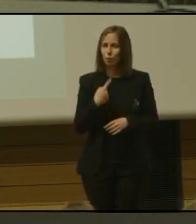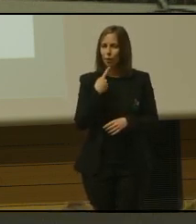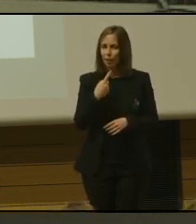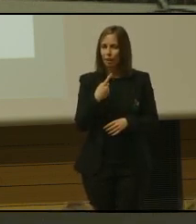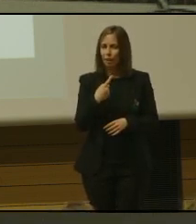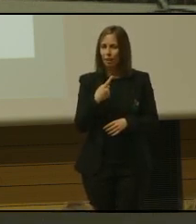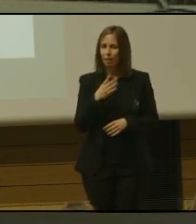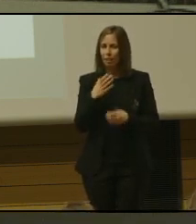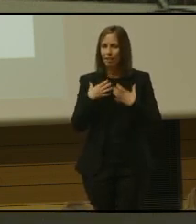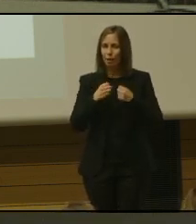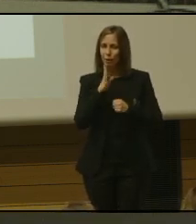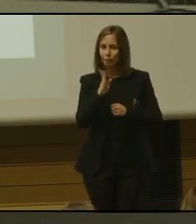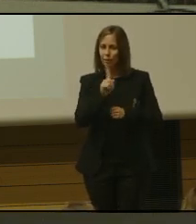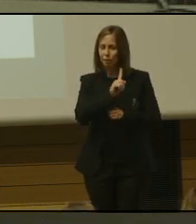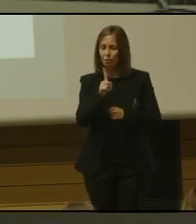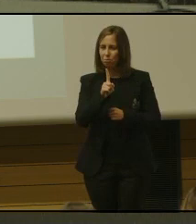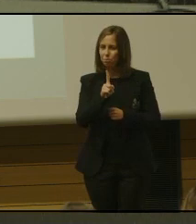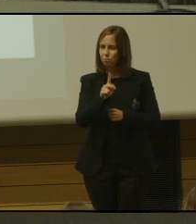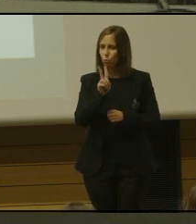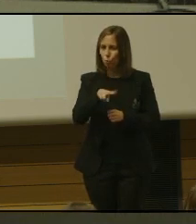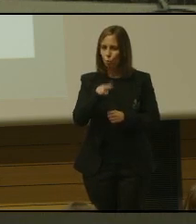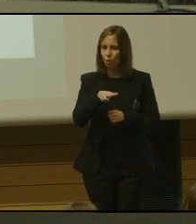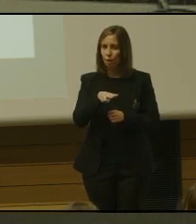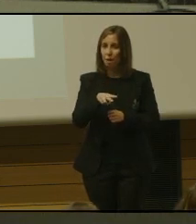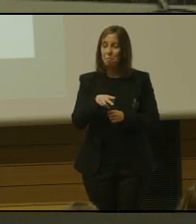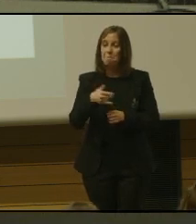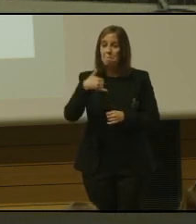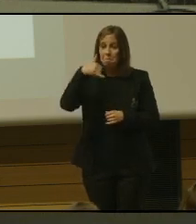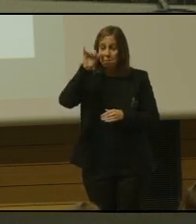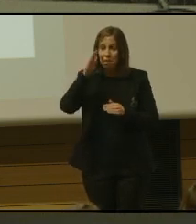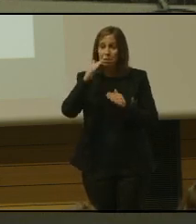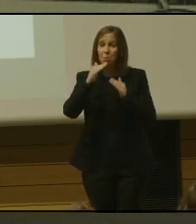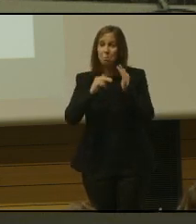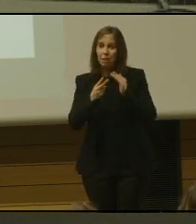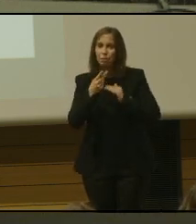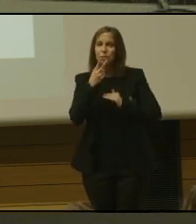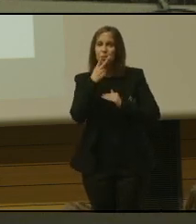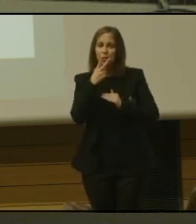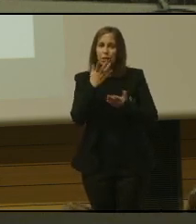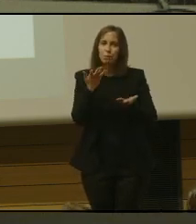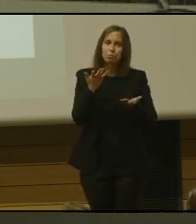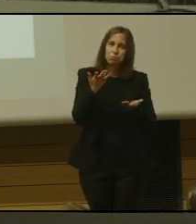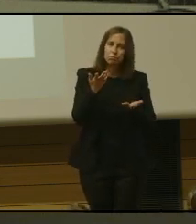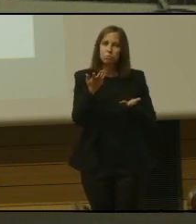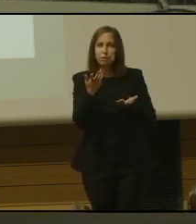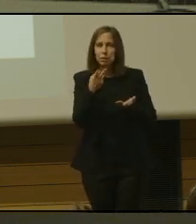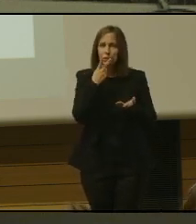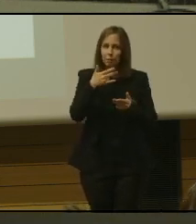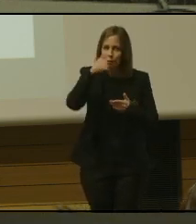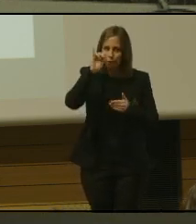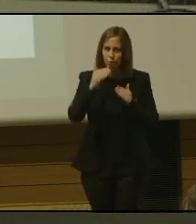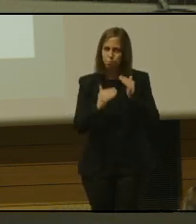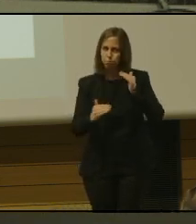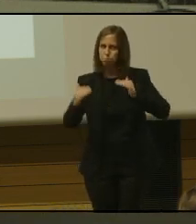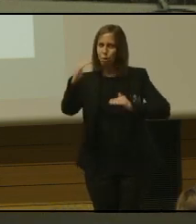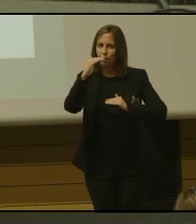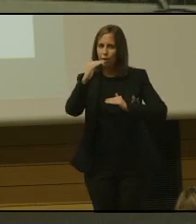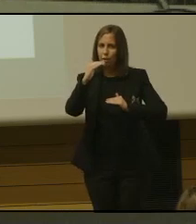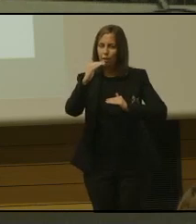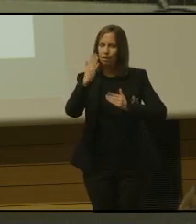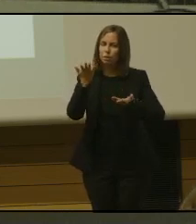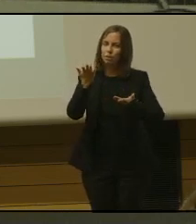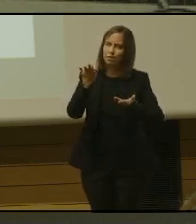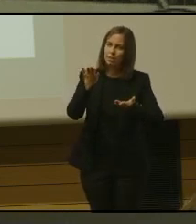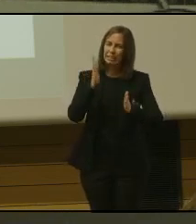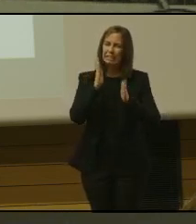son inocuos, que son menos peligrosos que el tabaco. Es que claro, el tabaco es muy peligroso. Entonces, esa terapia de reducción